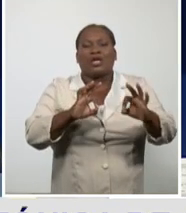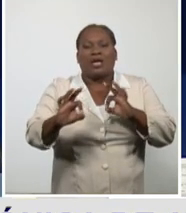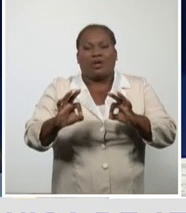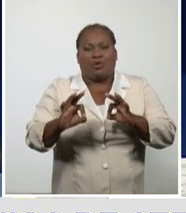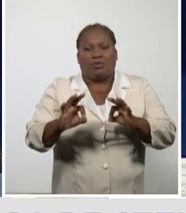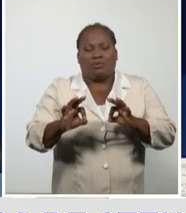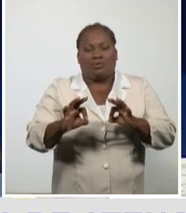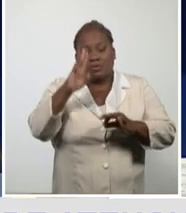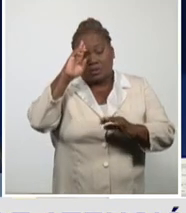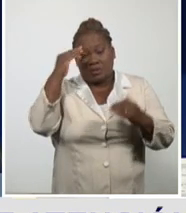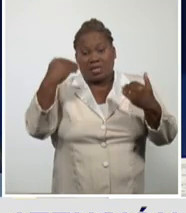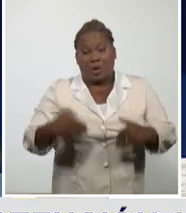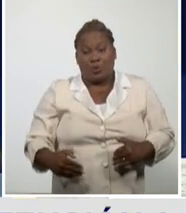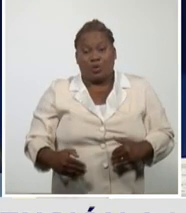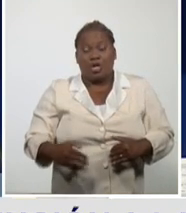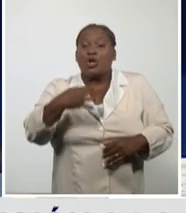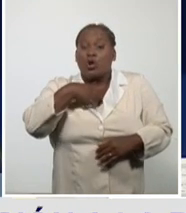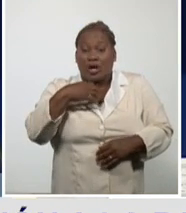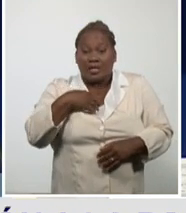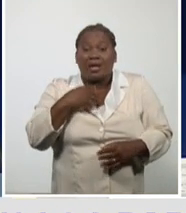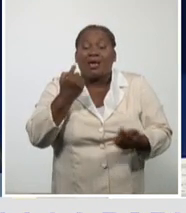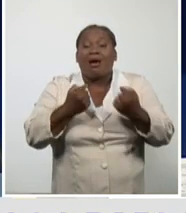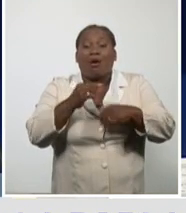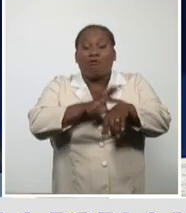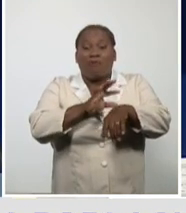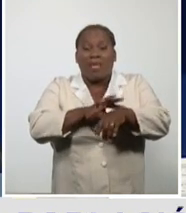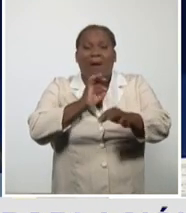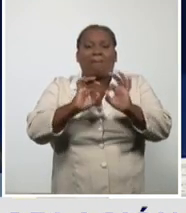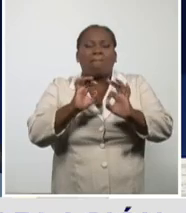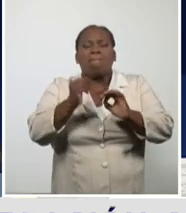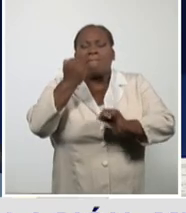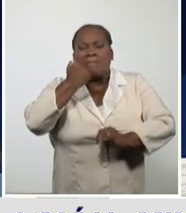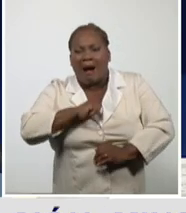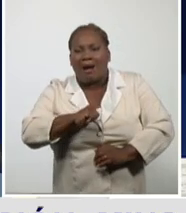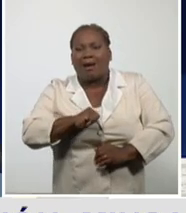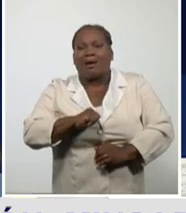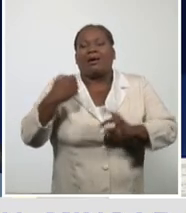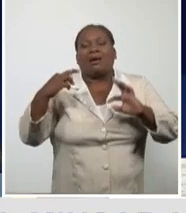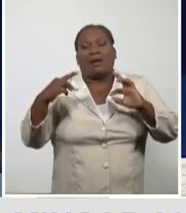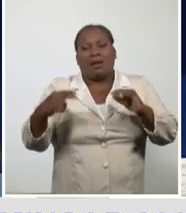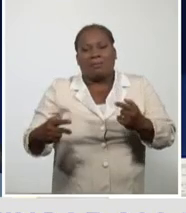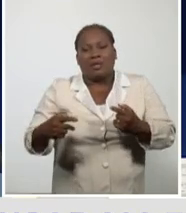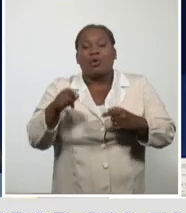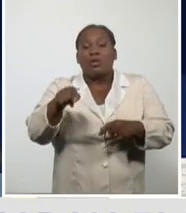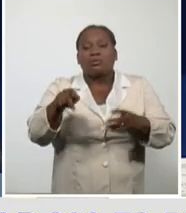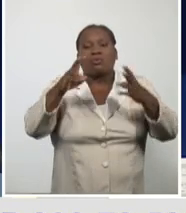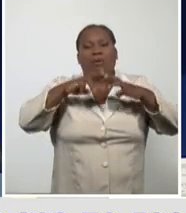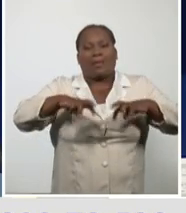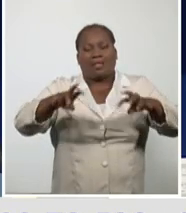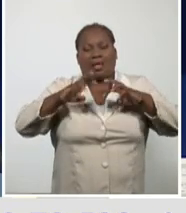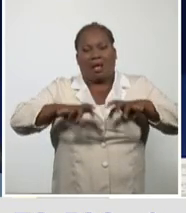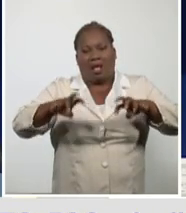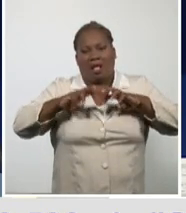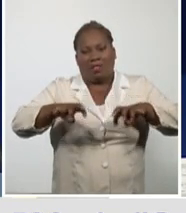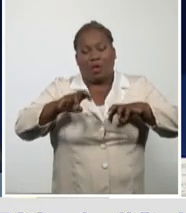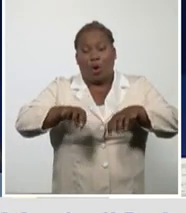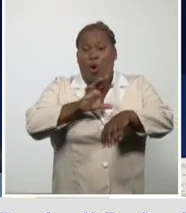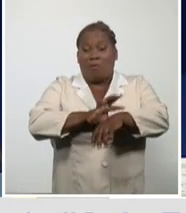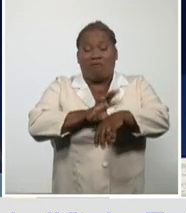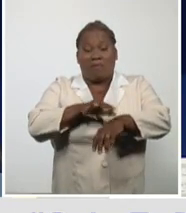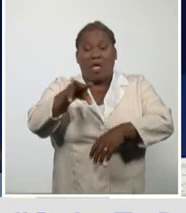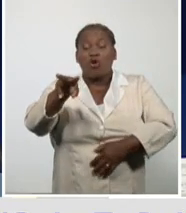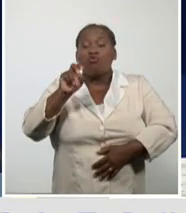que yo he hablado, pues todavía un poquito más. Es lo que pudiera decir al respecto. Reitero, es algo que se está estudiando, y como enfermedad nueva al